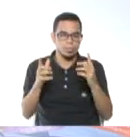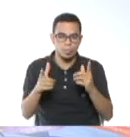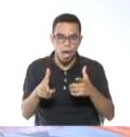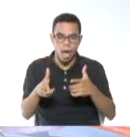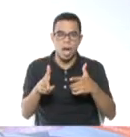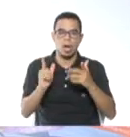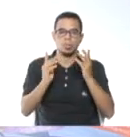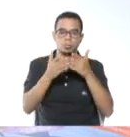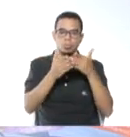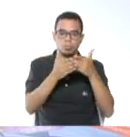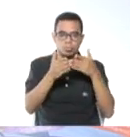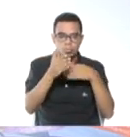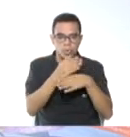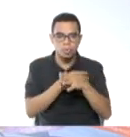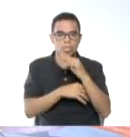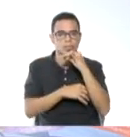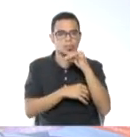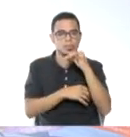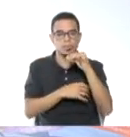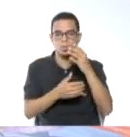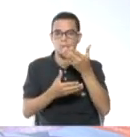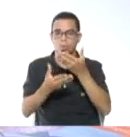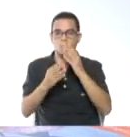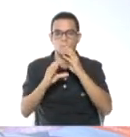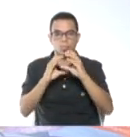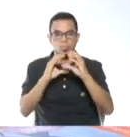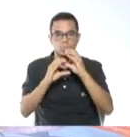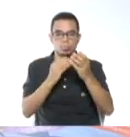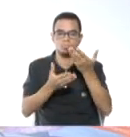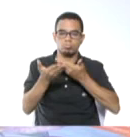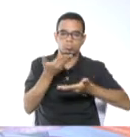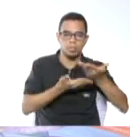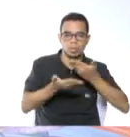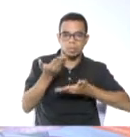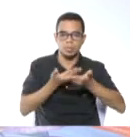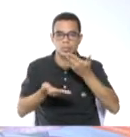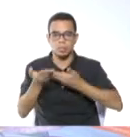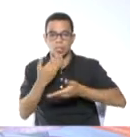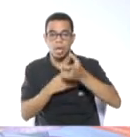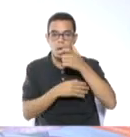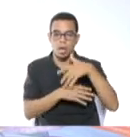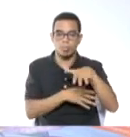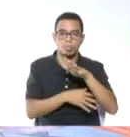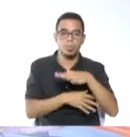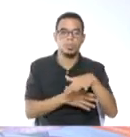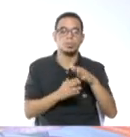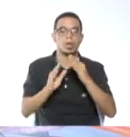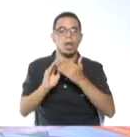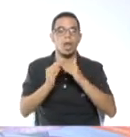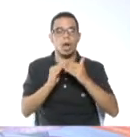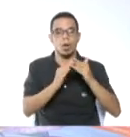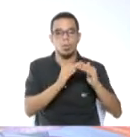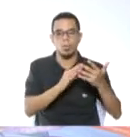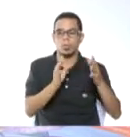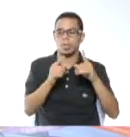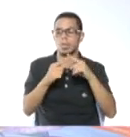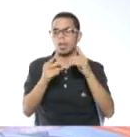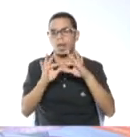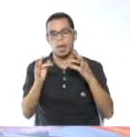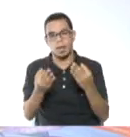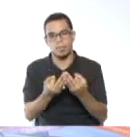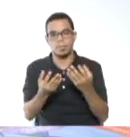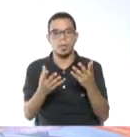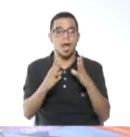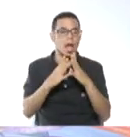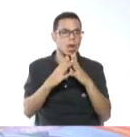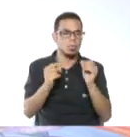de integración e inclusión en la institución educativa, permite abrirle espacio a nuestra población en la comunidad, en la familia, en todo aquel